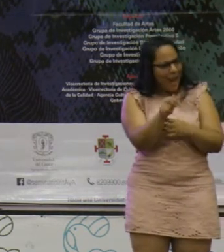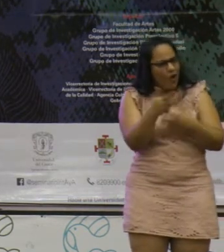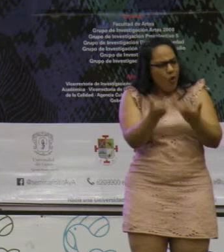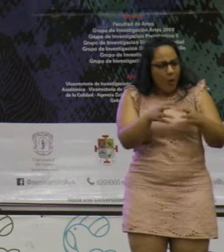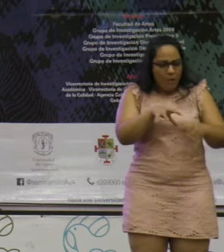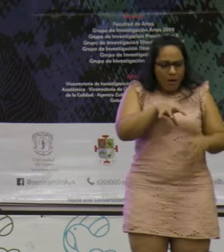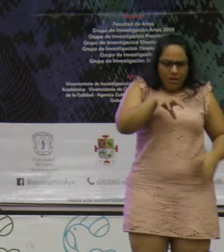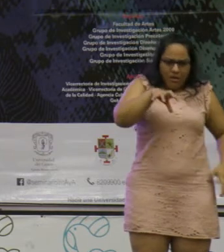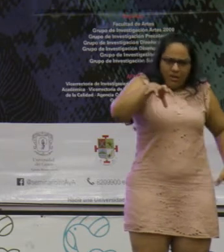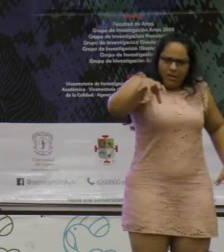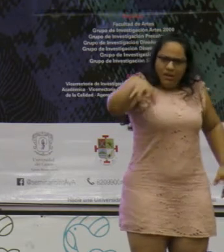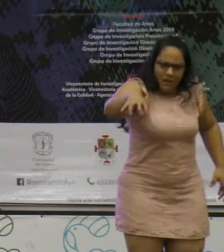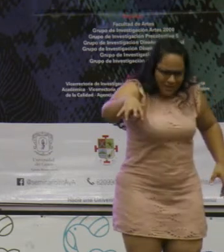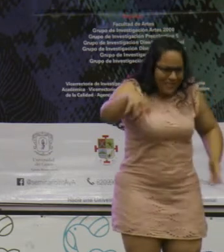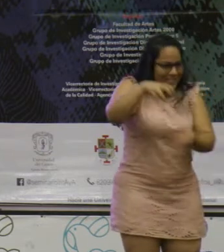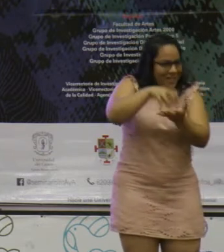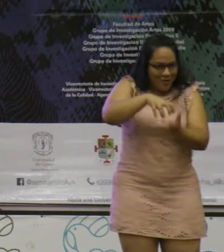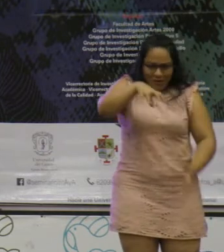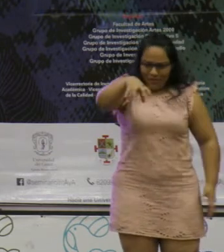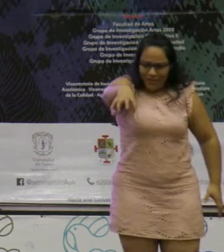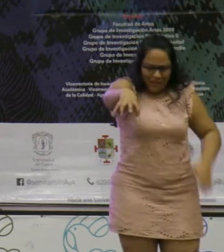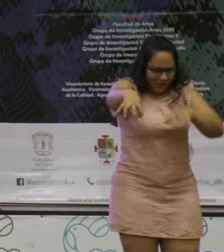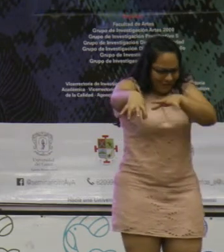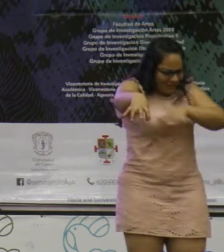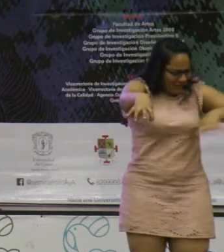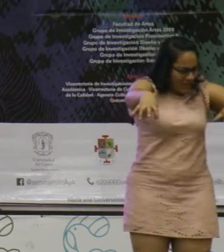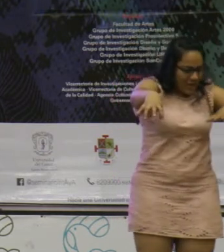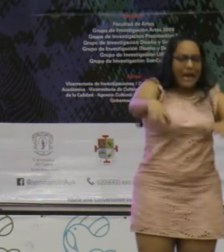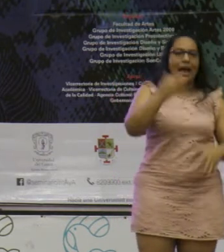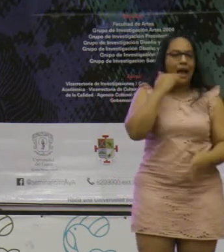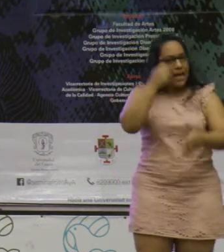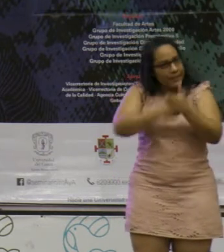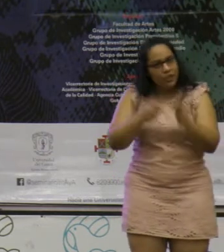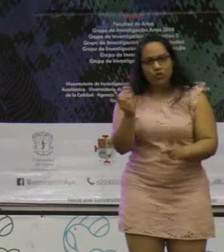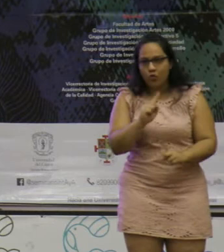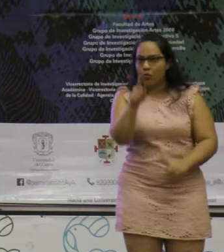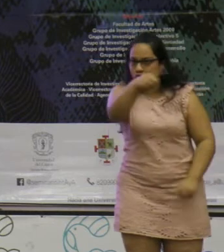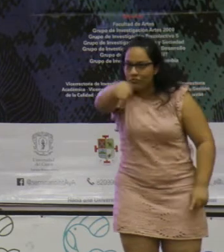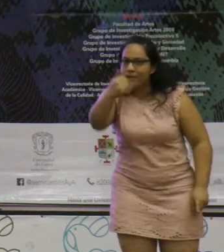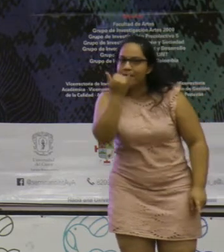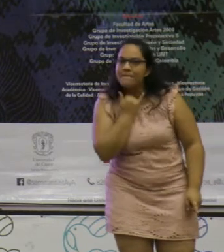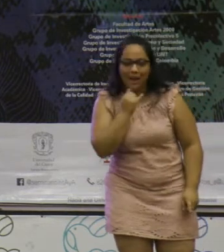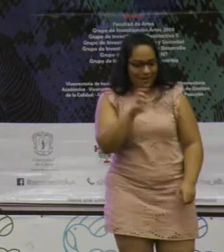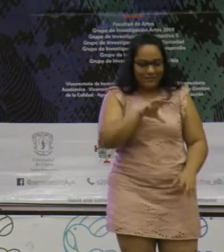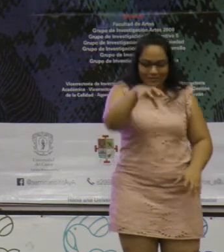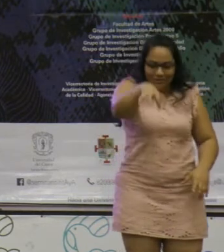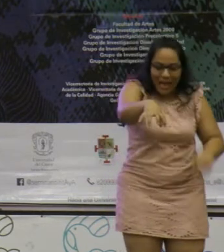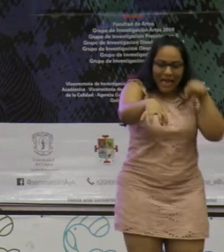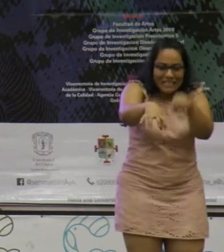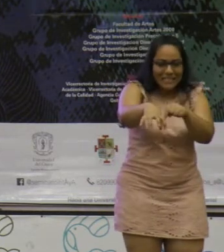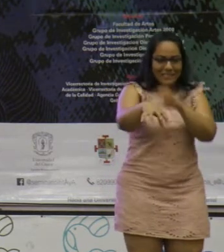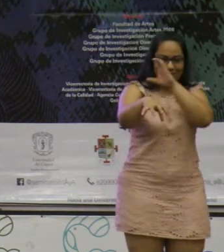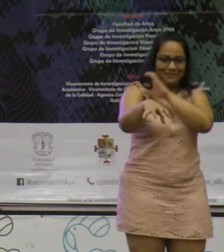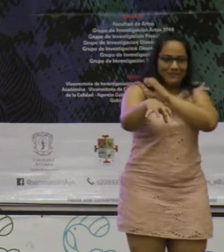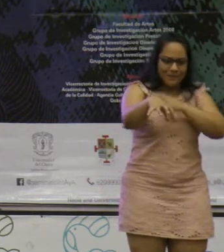plaza le daba lejísimos de donde más o menos todo le daban. Pero ella insistía en que, decía, no, ustedes están mal, o sea, la plaza no está ahí. Y hubo que ponerle